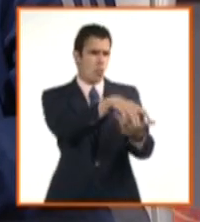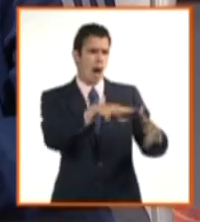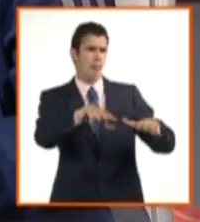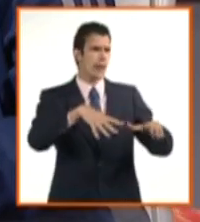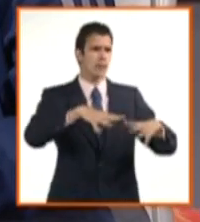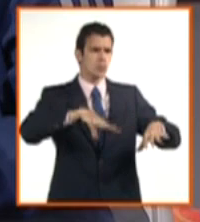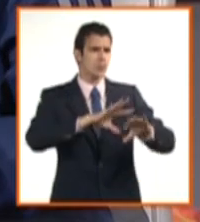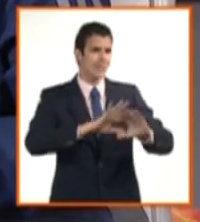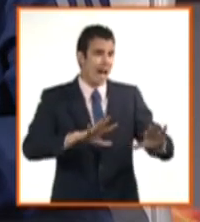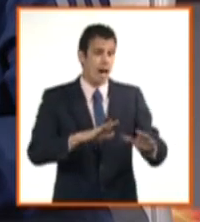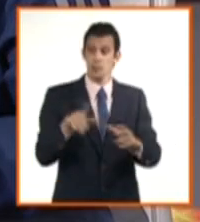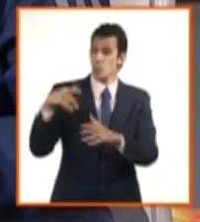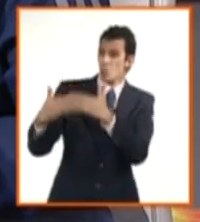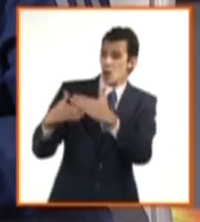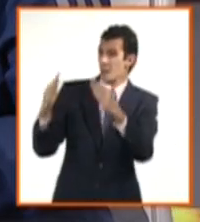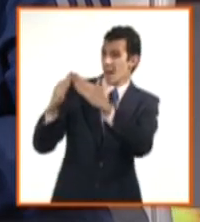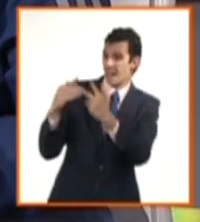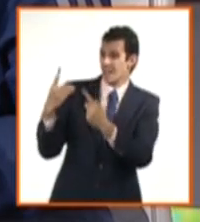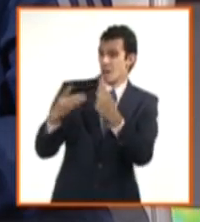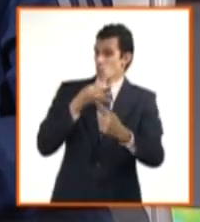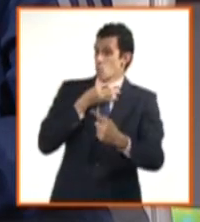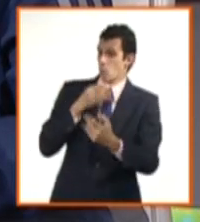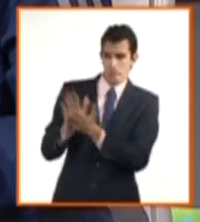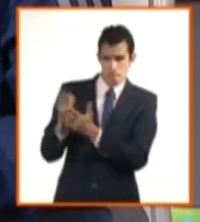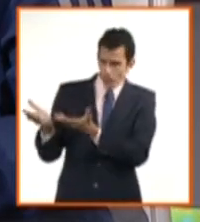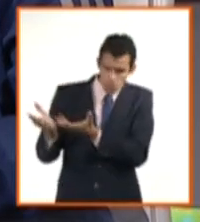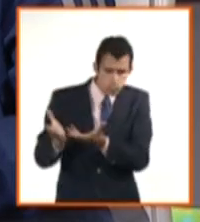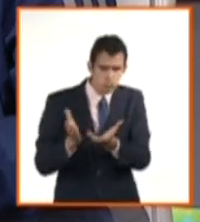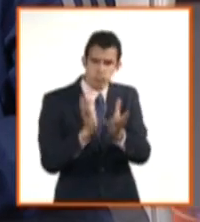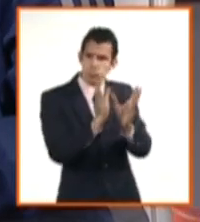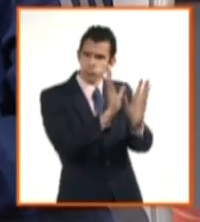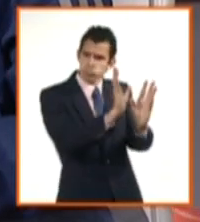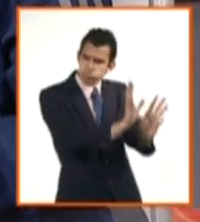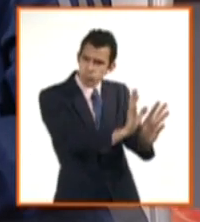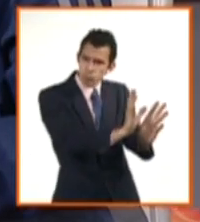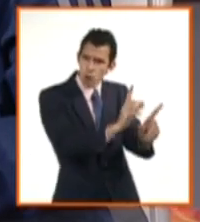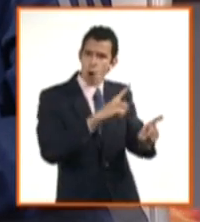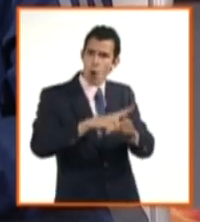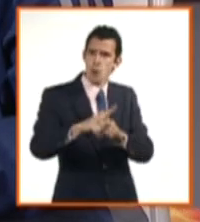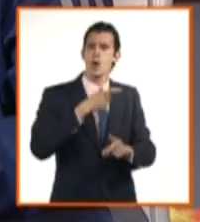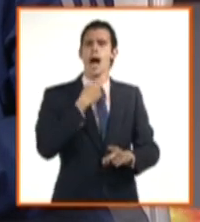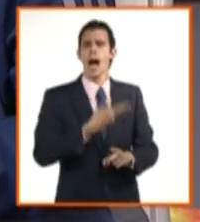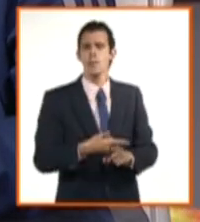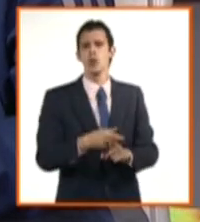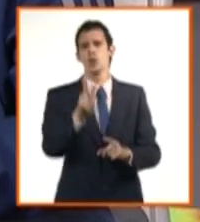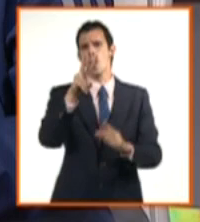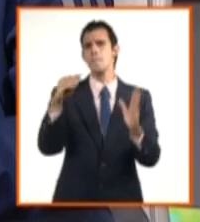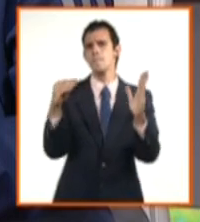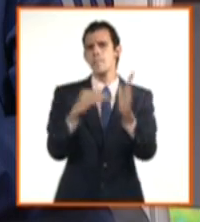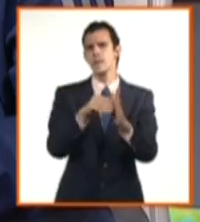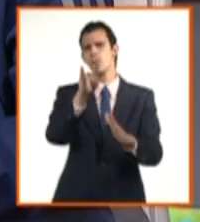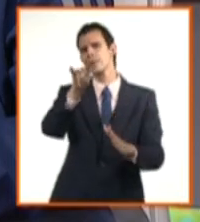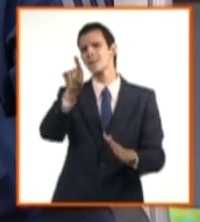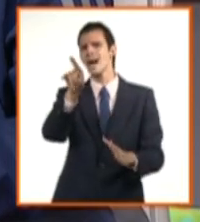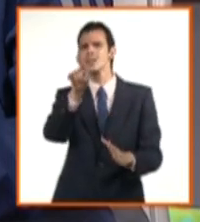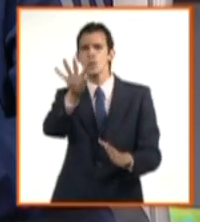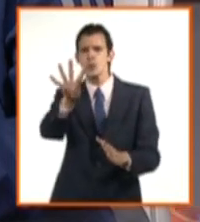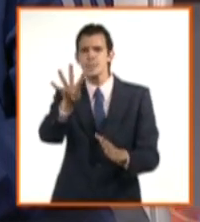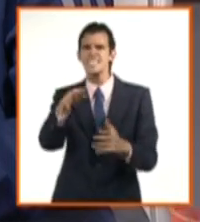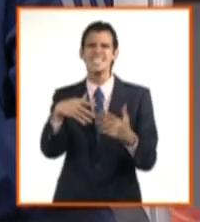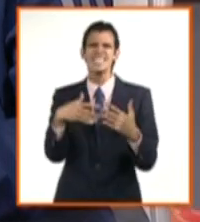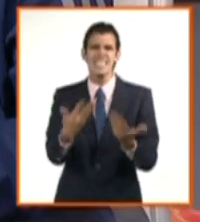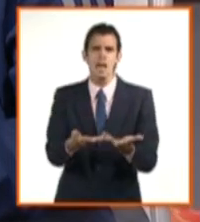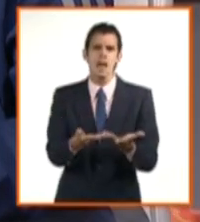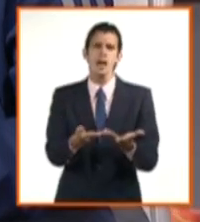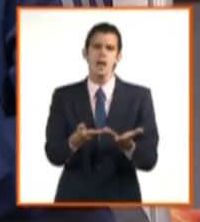y tenemos 1914 autoevacuados en casa de familiares y amigos pero como bien mencionaba